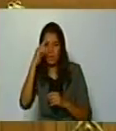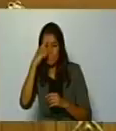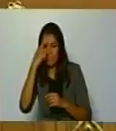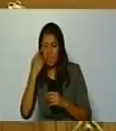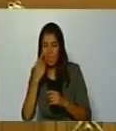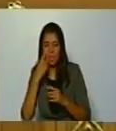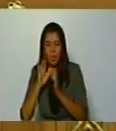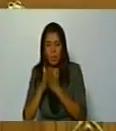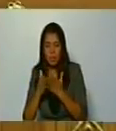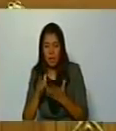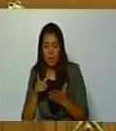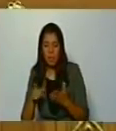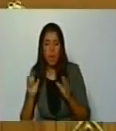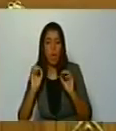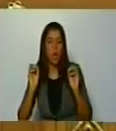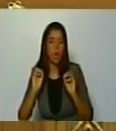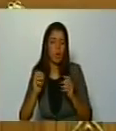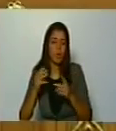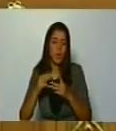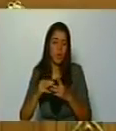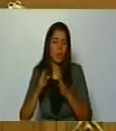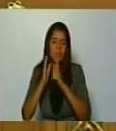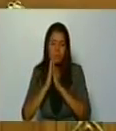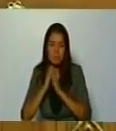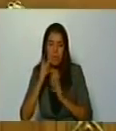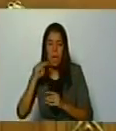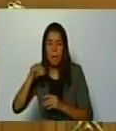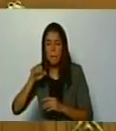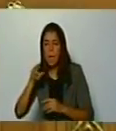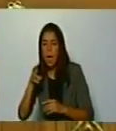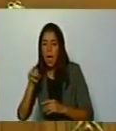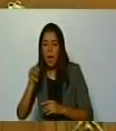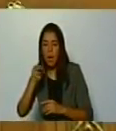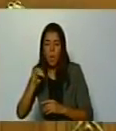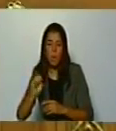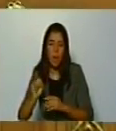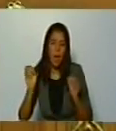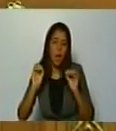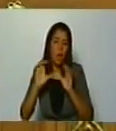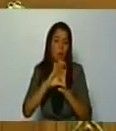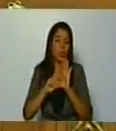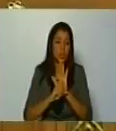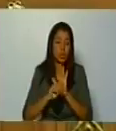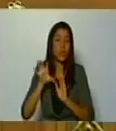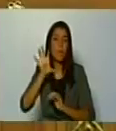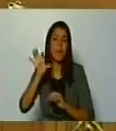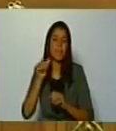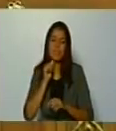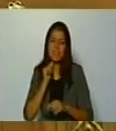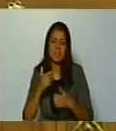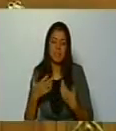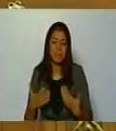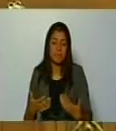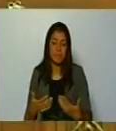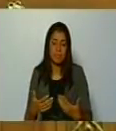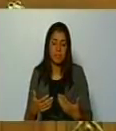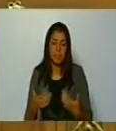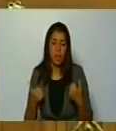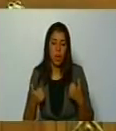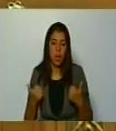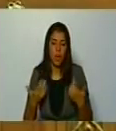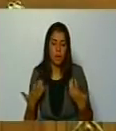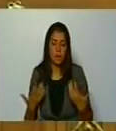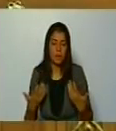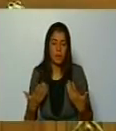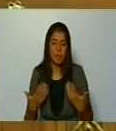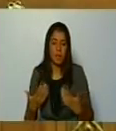o de los mahometanos o de cualquier constitución y ley que usted tenga, ¿verdad?, la